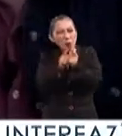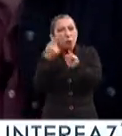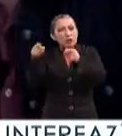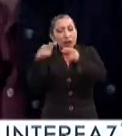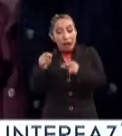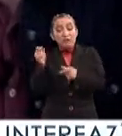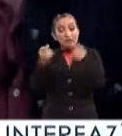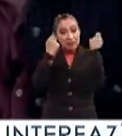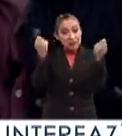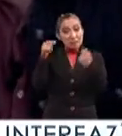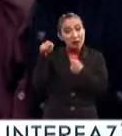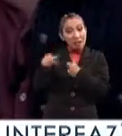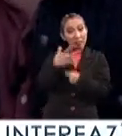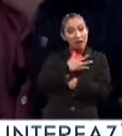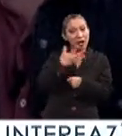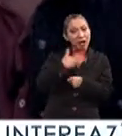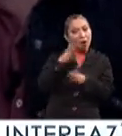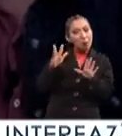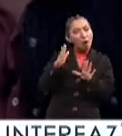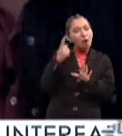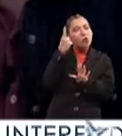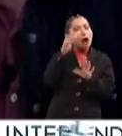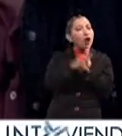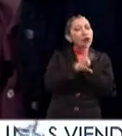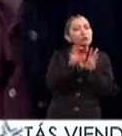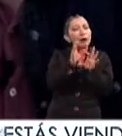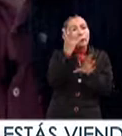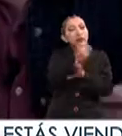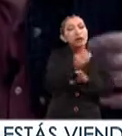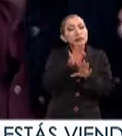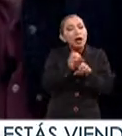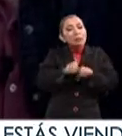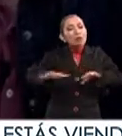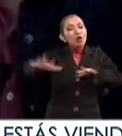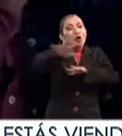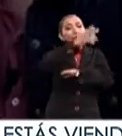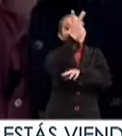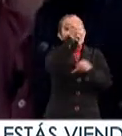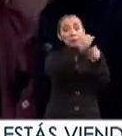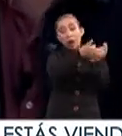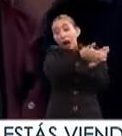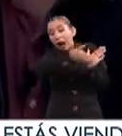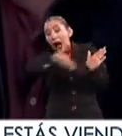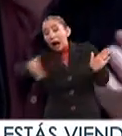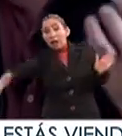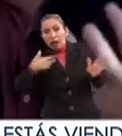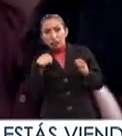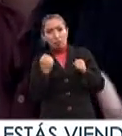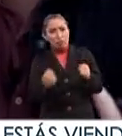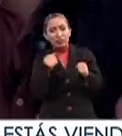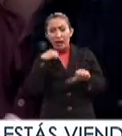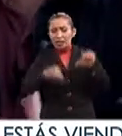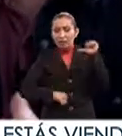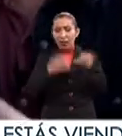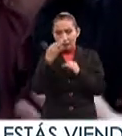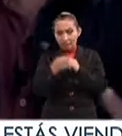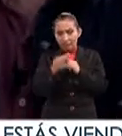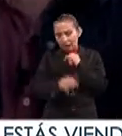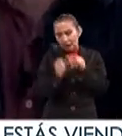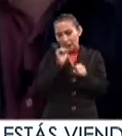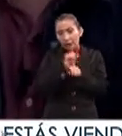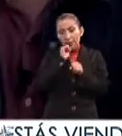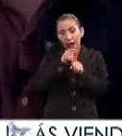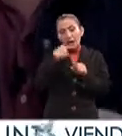creo que el festival sobre todo tiene una virtud que es, al extenderse a lo largo de 3 semanas, aunque de manera muy intensa es los fines de semana, también tiene